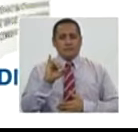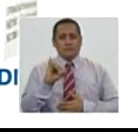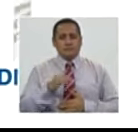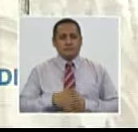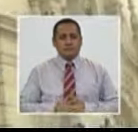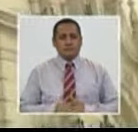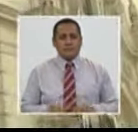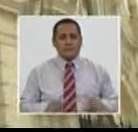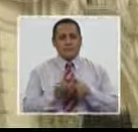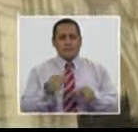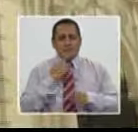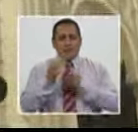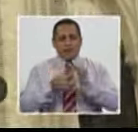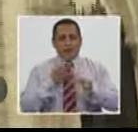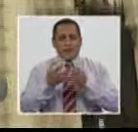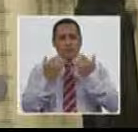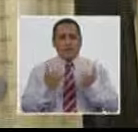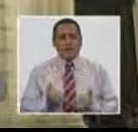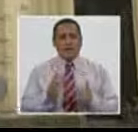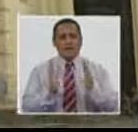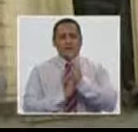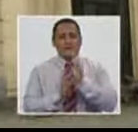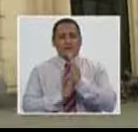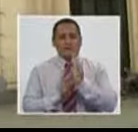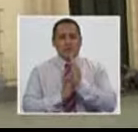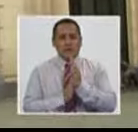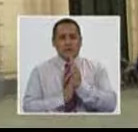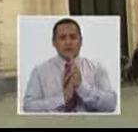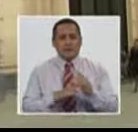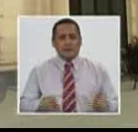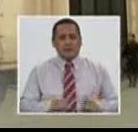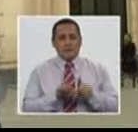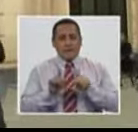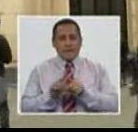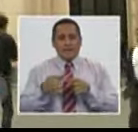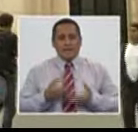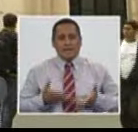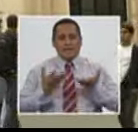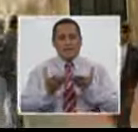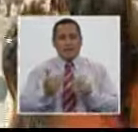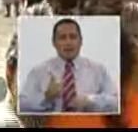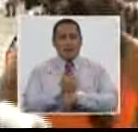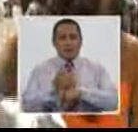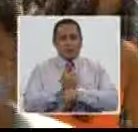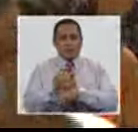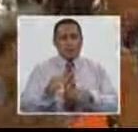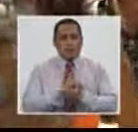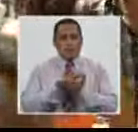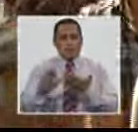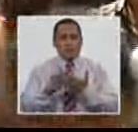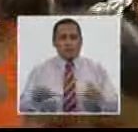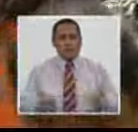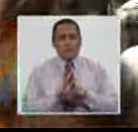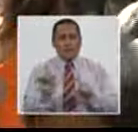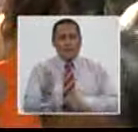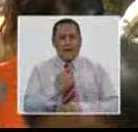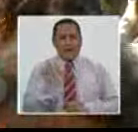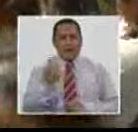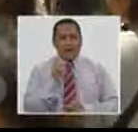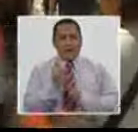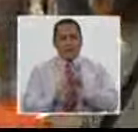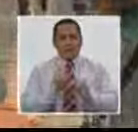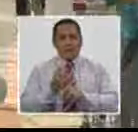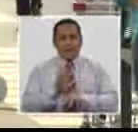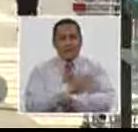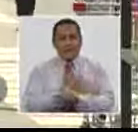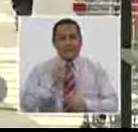identidad estamos hablando de la defensoría del pueblo que brinda asesoramiento gratuito a